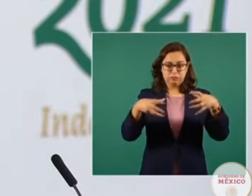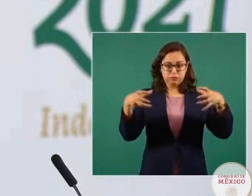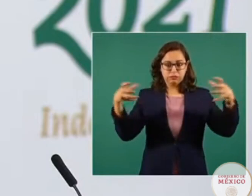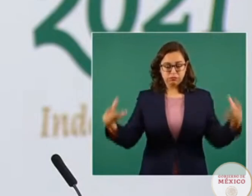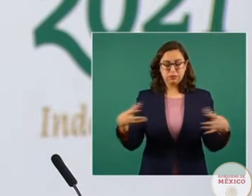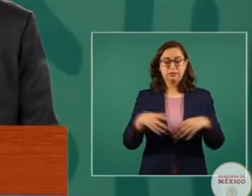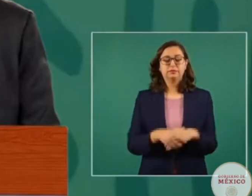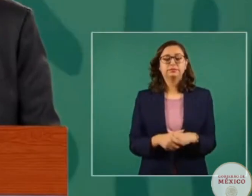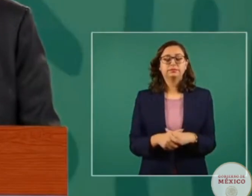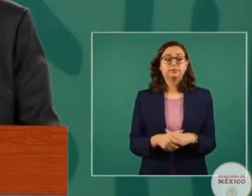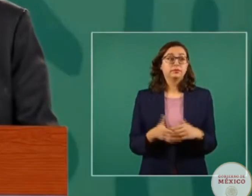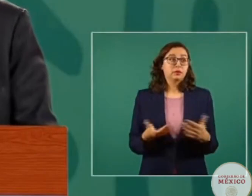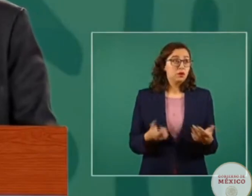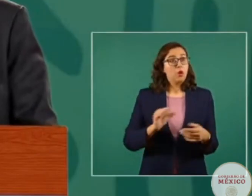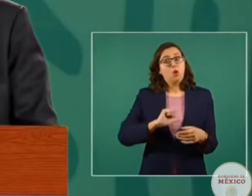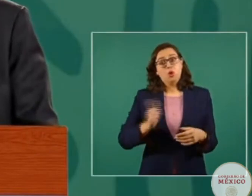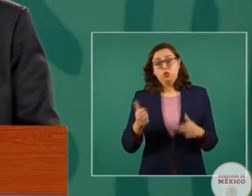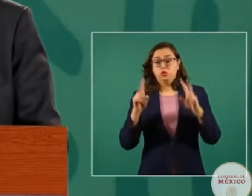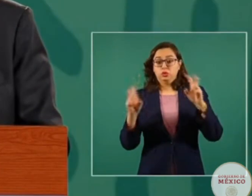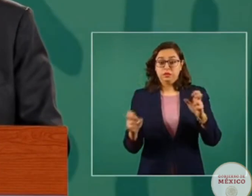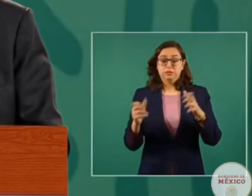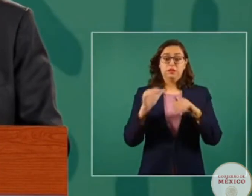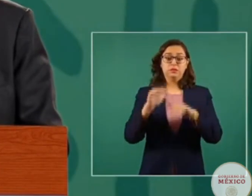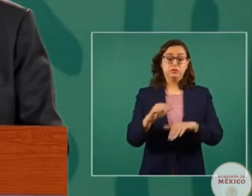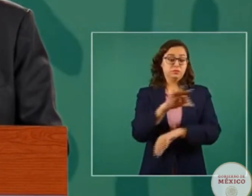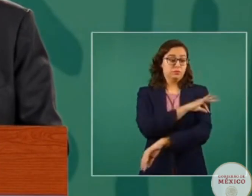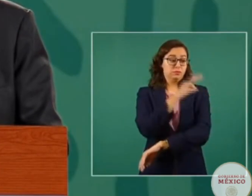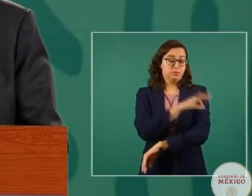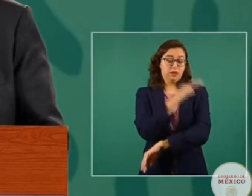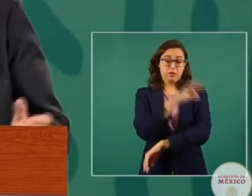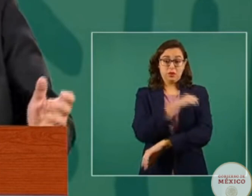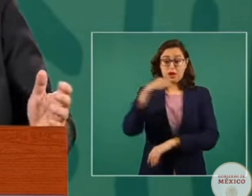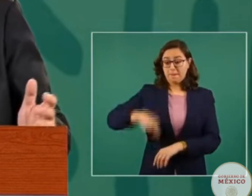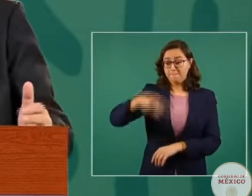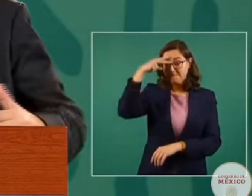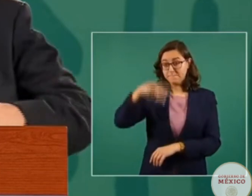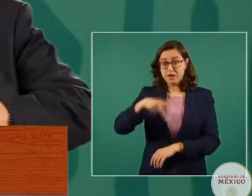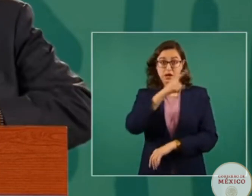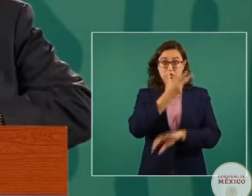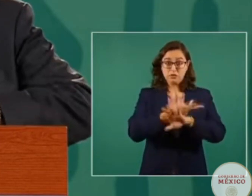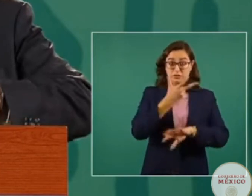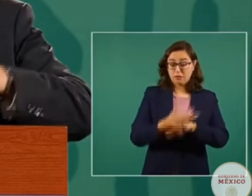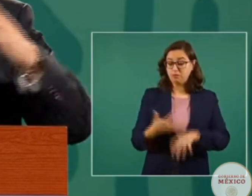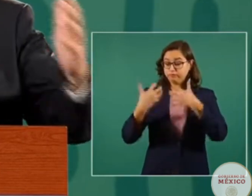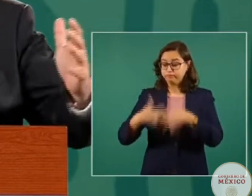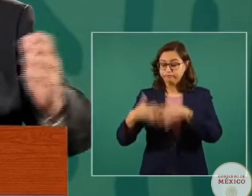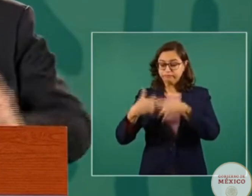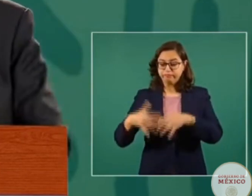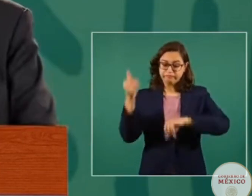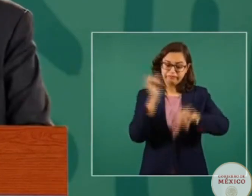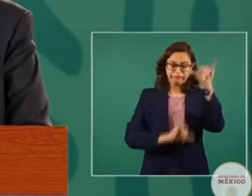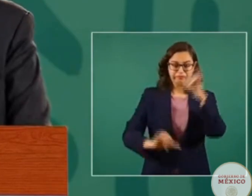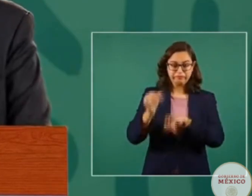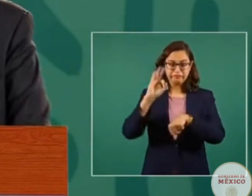El tema, por ejemplo, de las vacunas que estamos viendo, bueno, tenemos que ampliar las capacidades de México junto con Estados Unidos para ampliar la